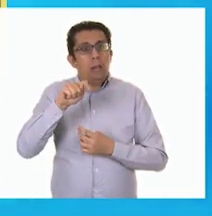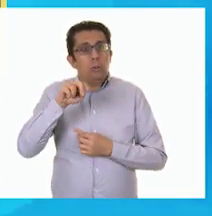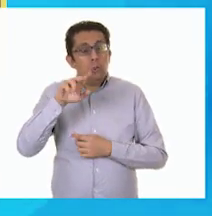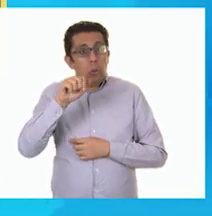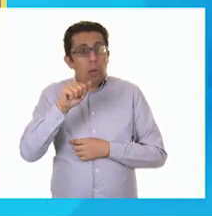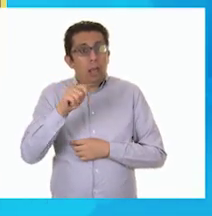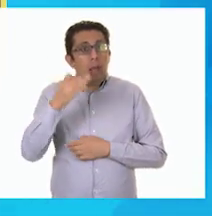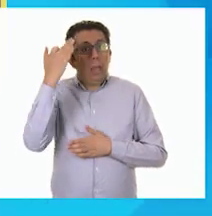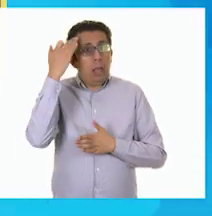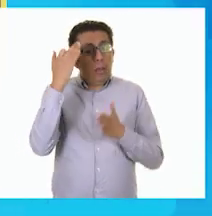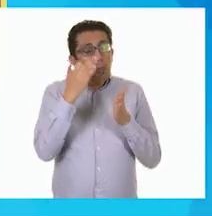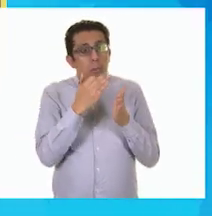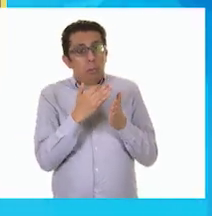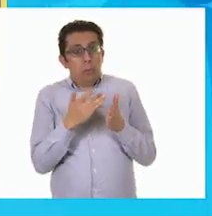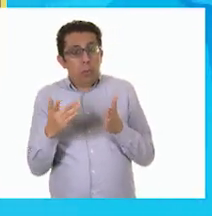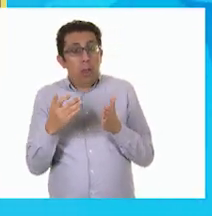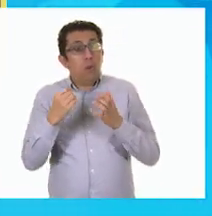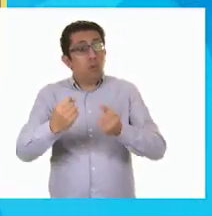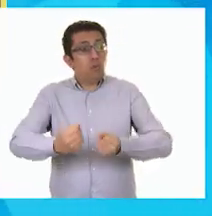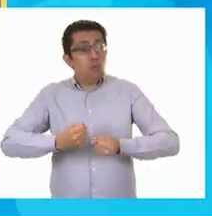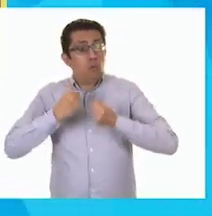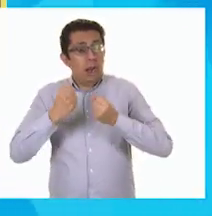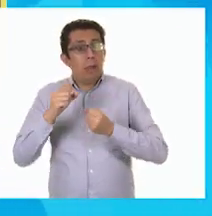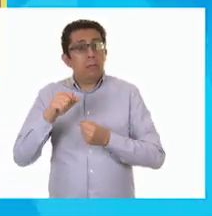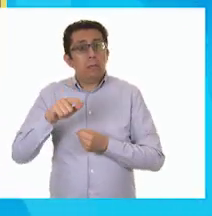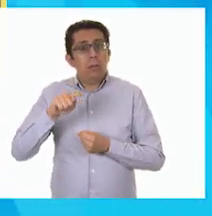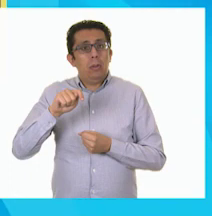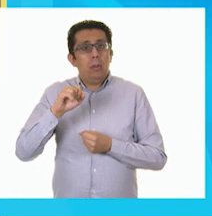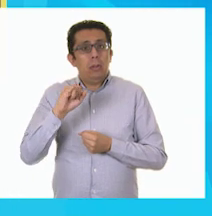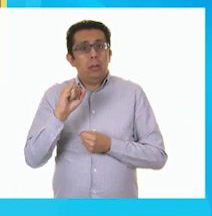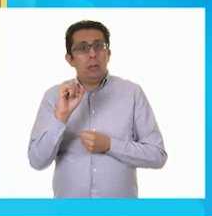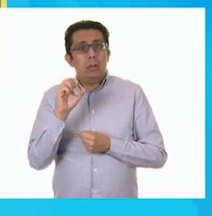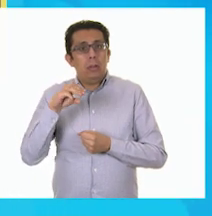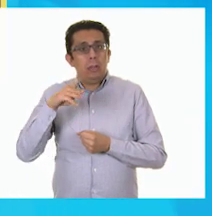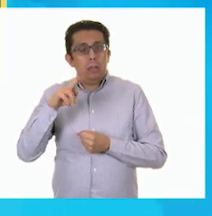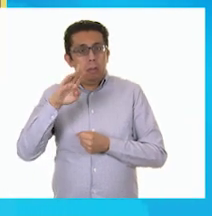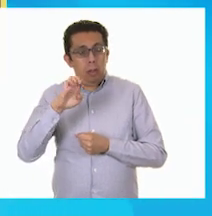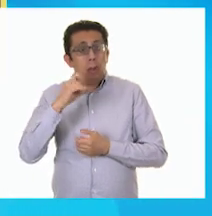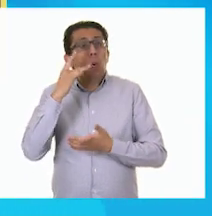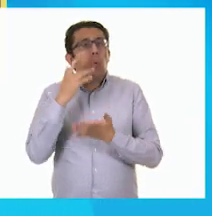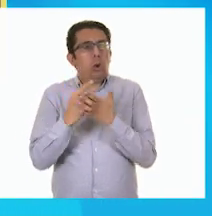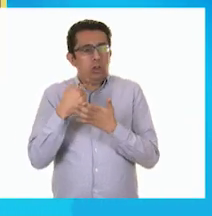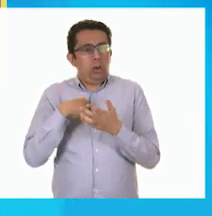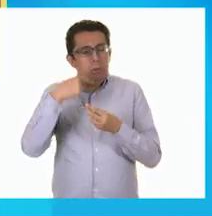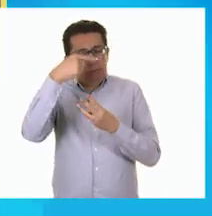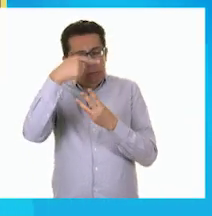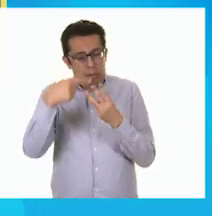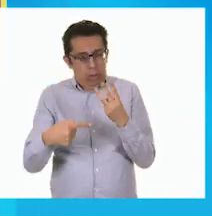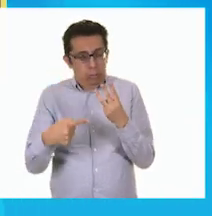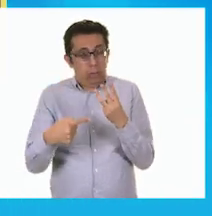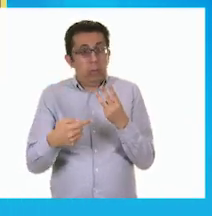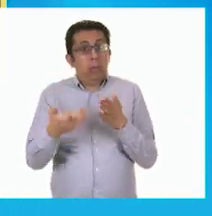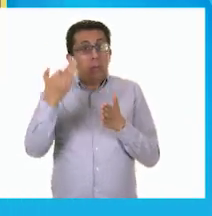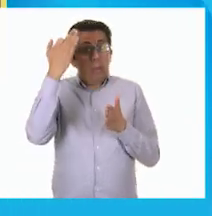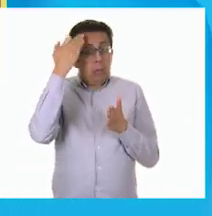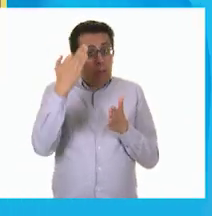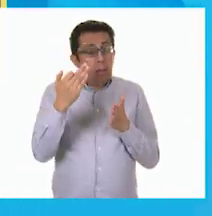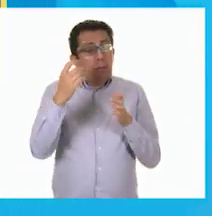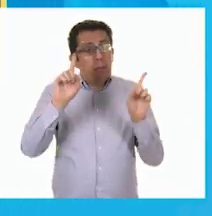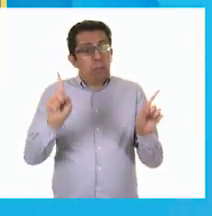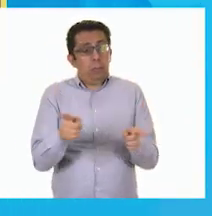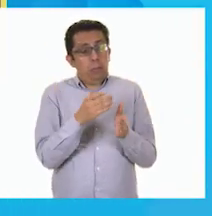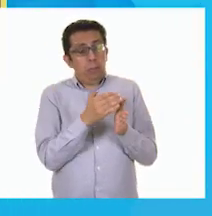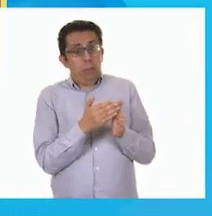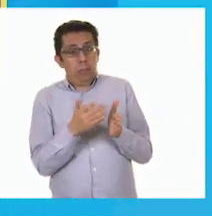duración, intensidad y timbre. A continuación, solo tomaré en cuenta tres: duración, intensidad